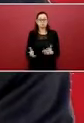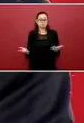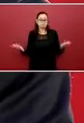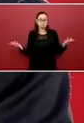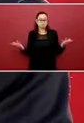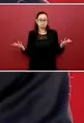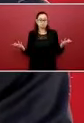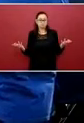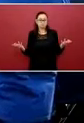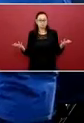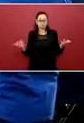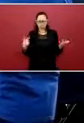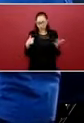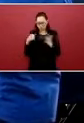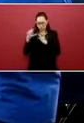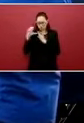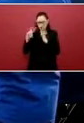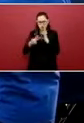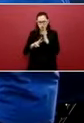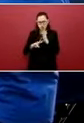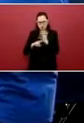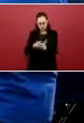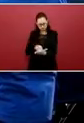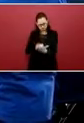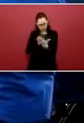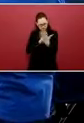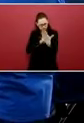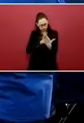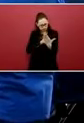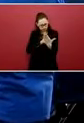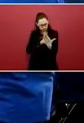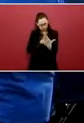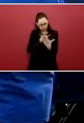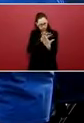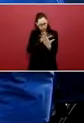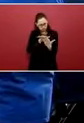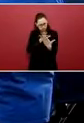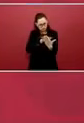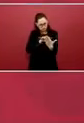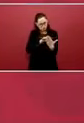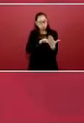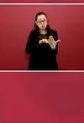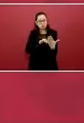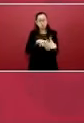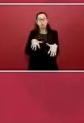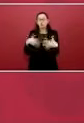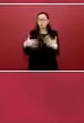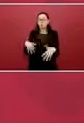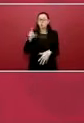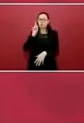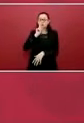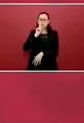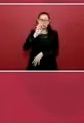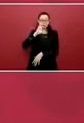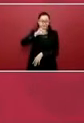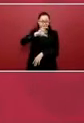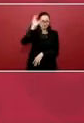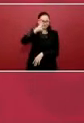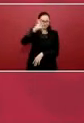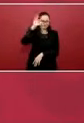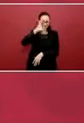porque vi su currículum y era una científica, es una